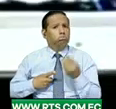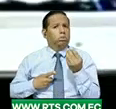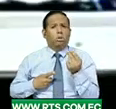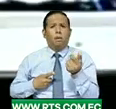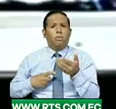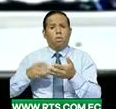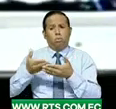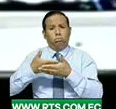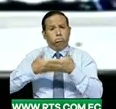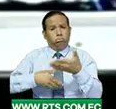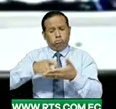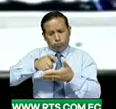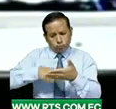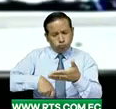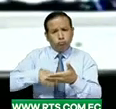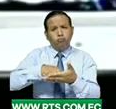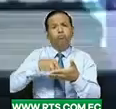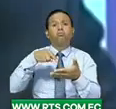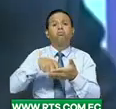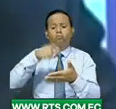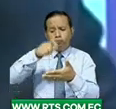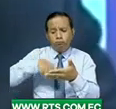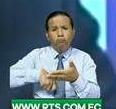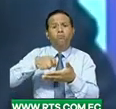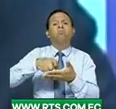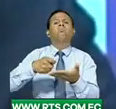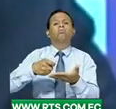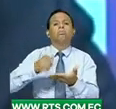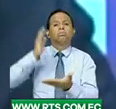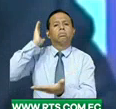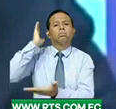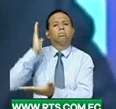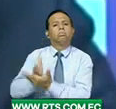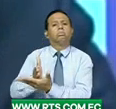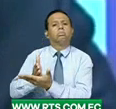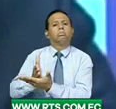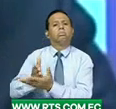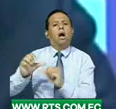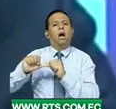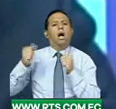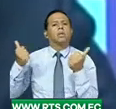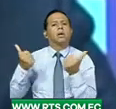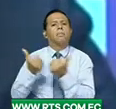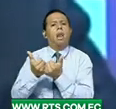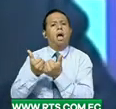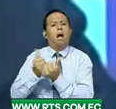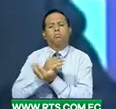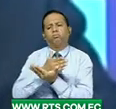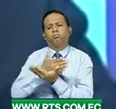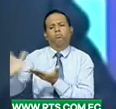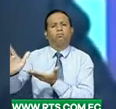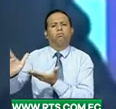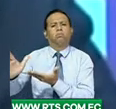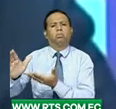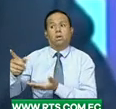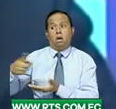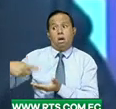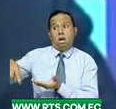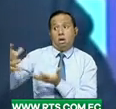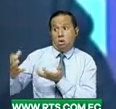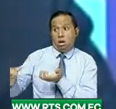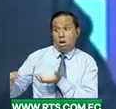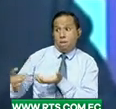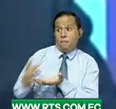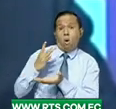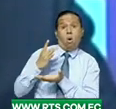minutos firmarla, donde se atreven a acercarse al límite de pretender destituir al presidente